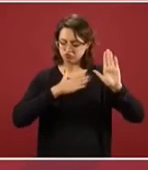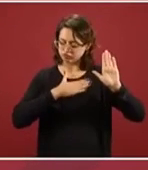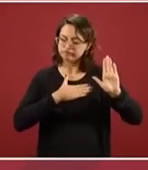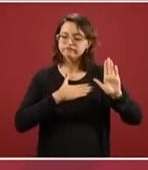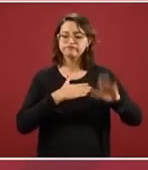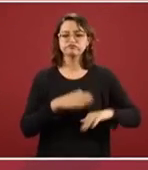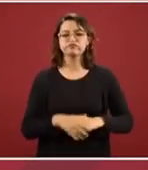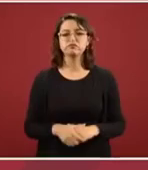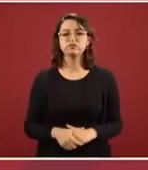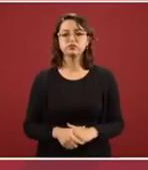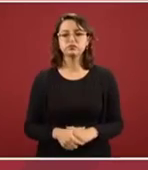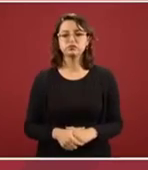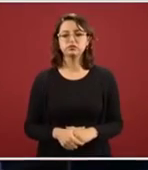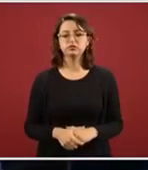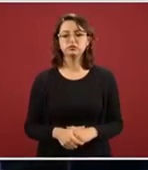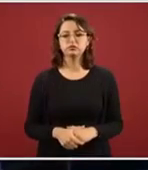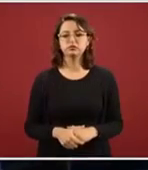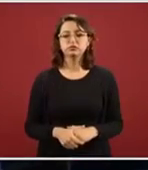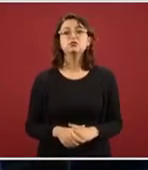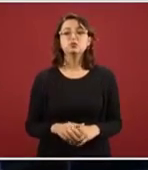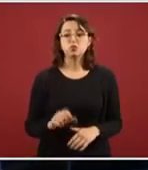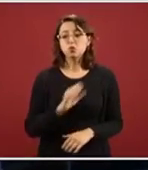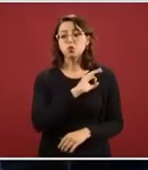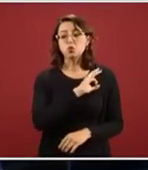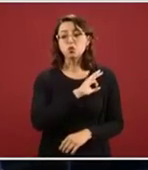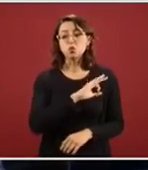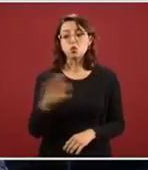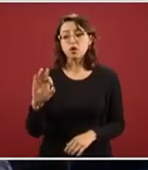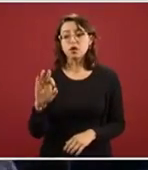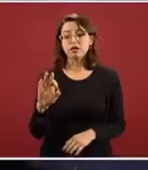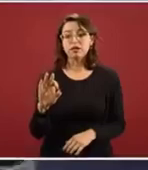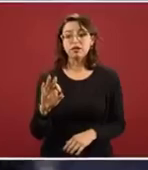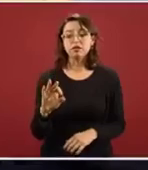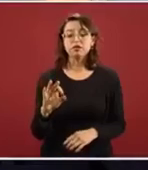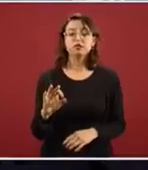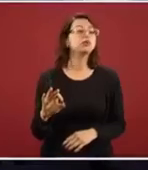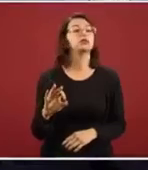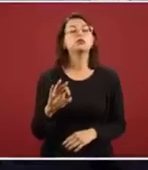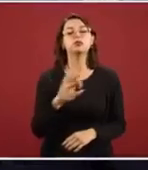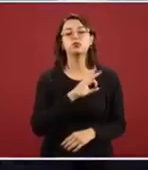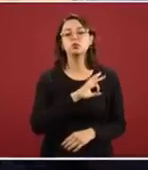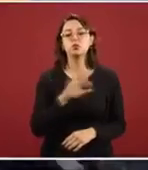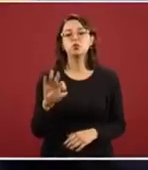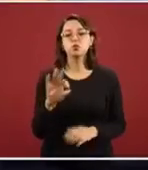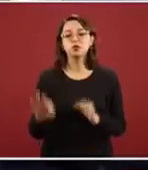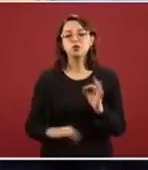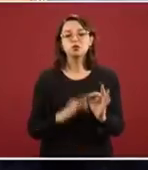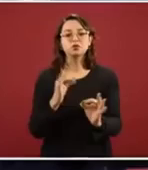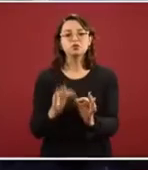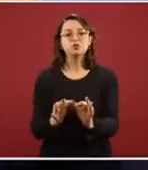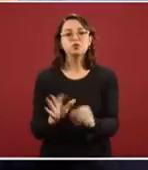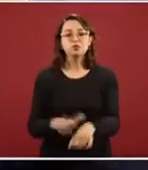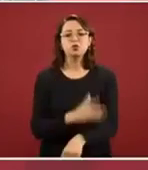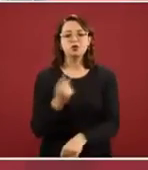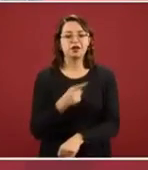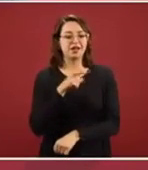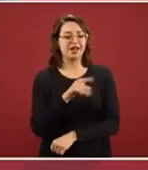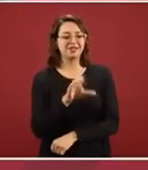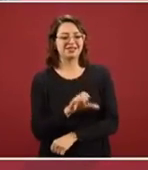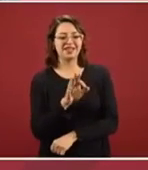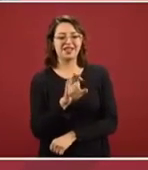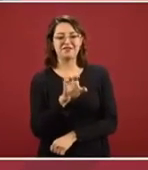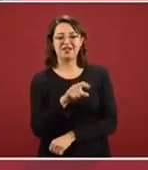reales. Lo podemos hacer porque todavía la Comisión Federal de